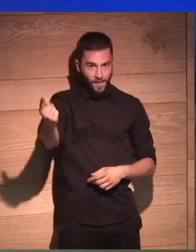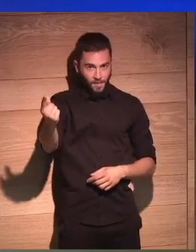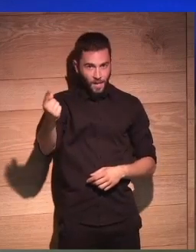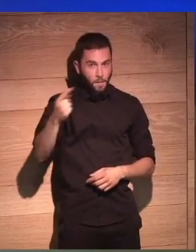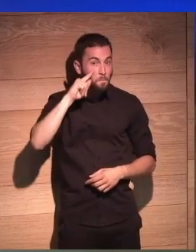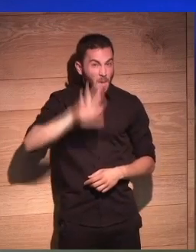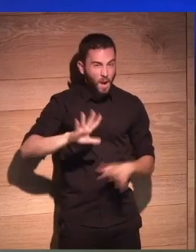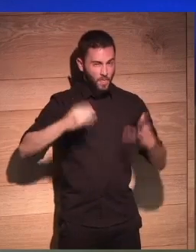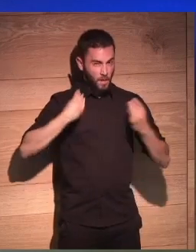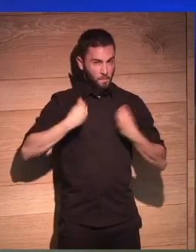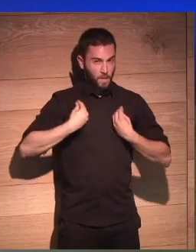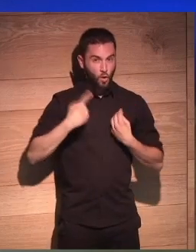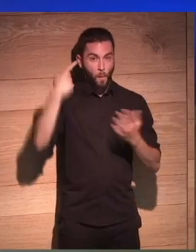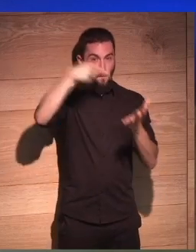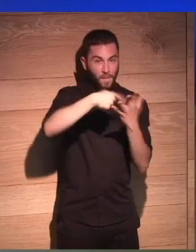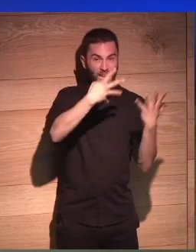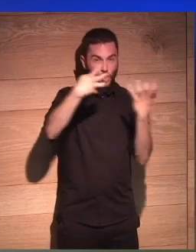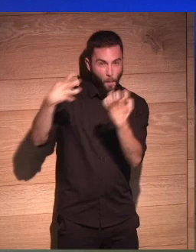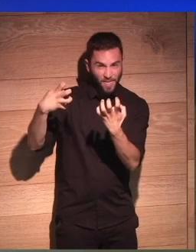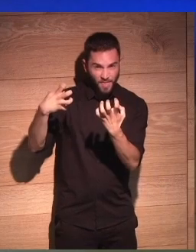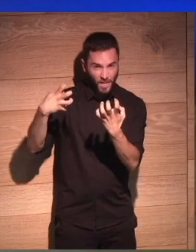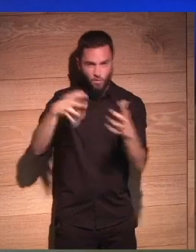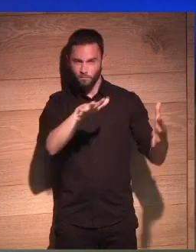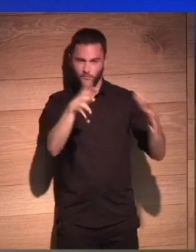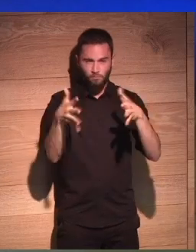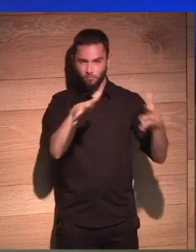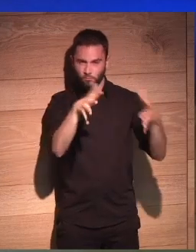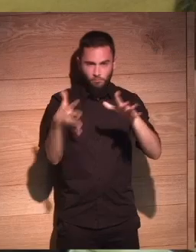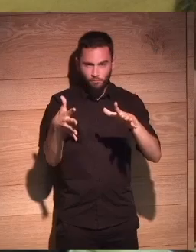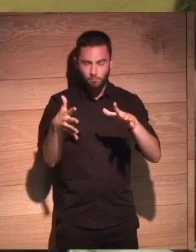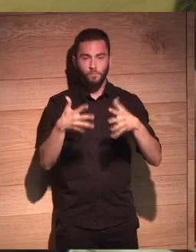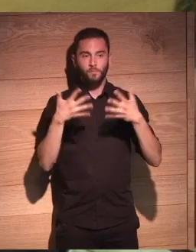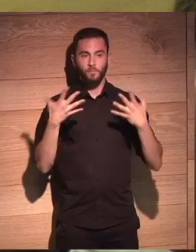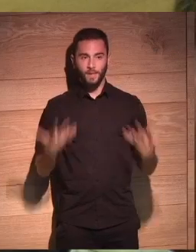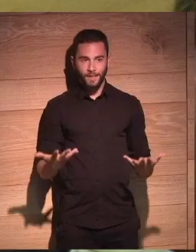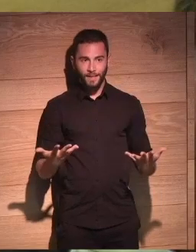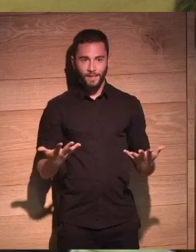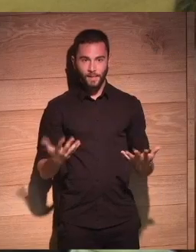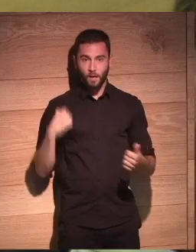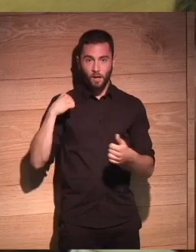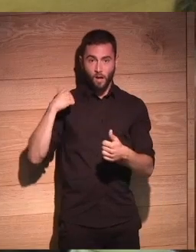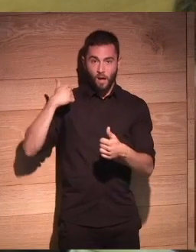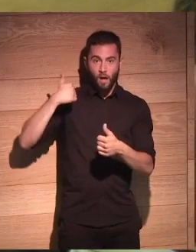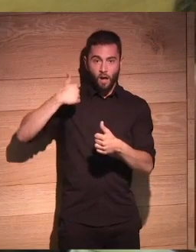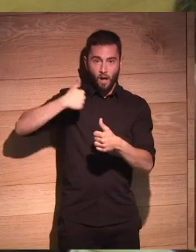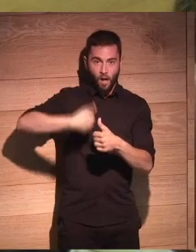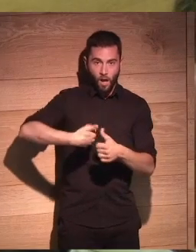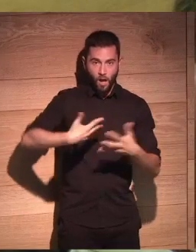creo recordar, el año 1900 aproximadamente, y desde entonces hasta